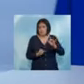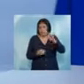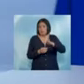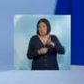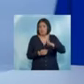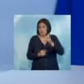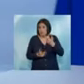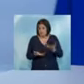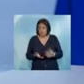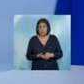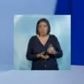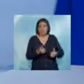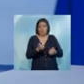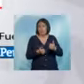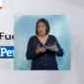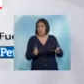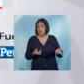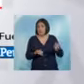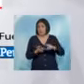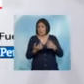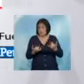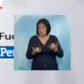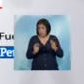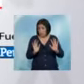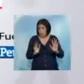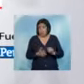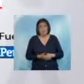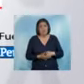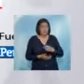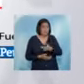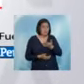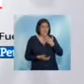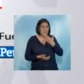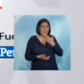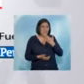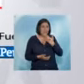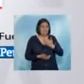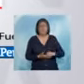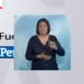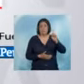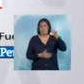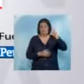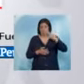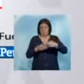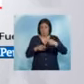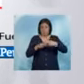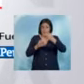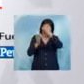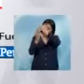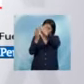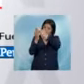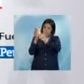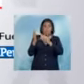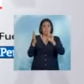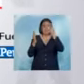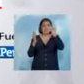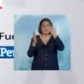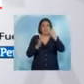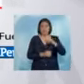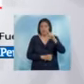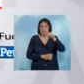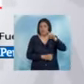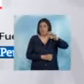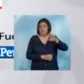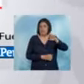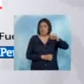Vamos a decirles cuáles han sido hasta ahora y bajo la misma lógica quiénes son los que van punteando la lista. Entonces comenzamos. El primero es Kenji